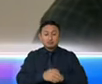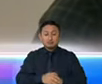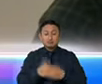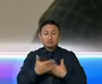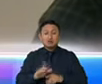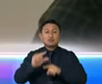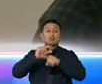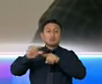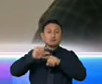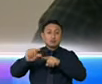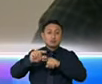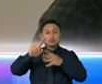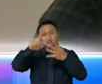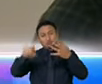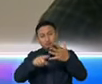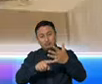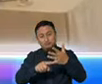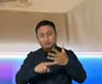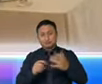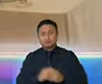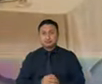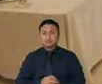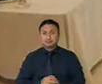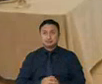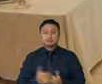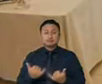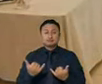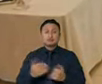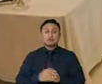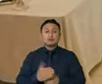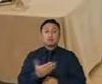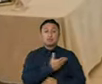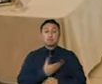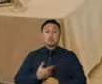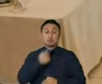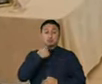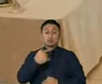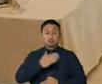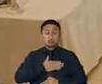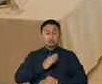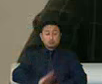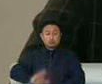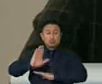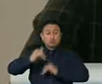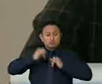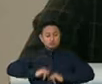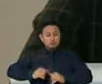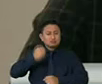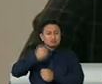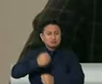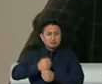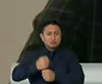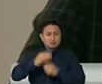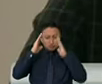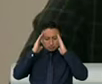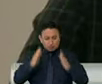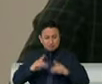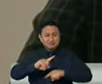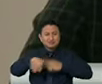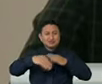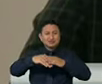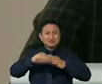Créditos para Emprendimientos. En este contexto, el presidente ratificó su compromiso de continuar trabajando en beneficio de todos los